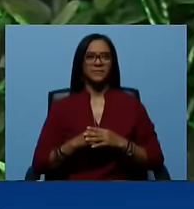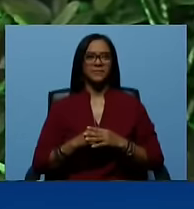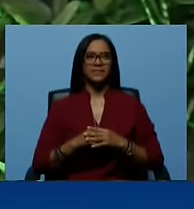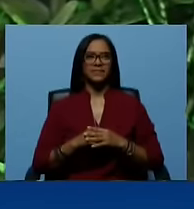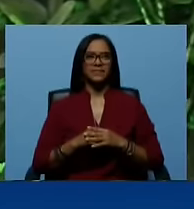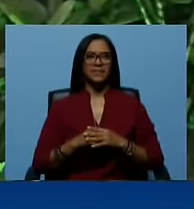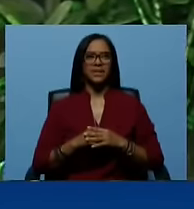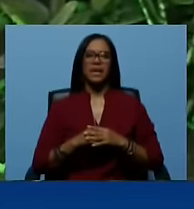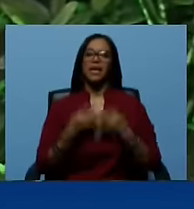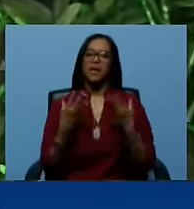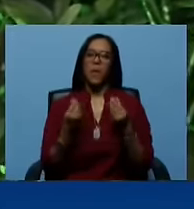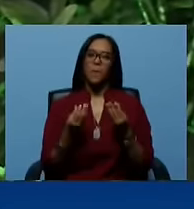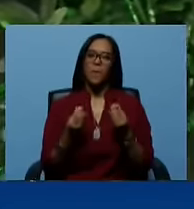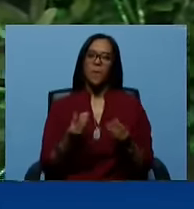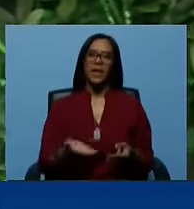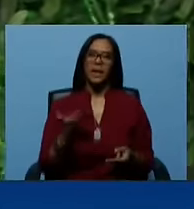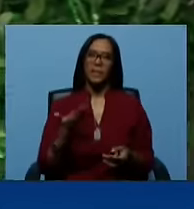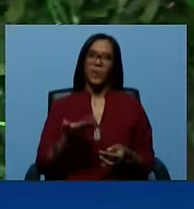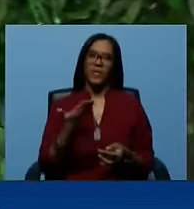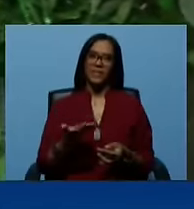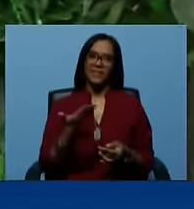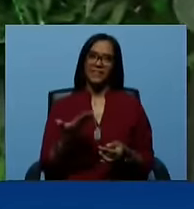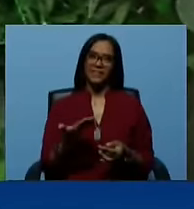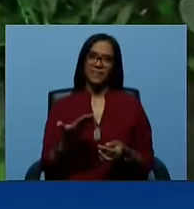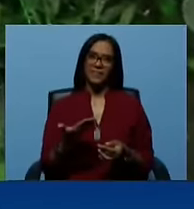Es muy importante